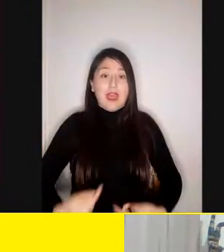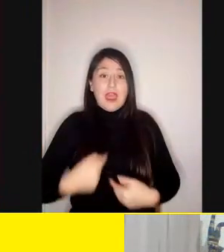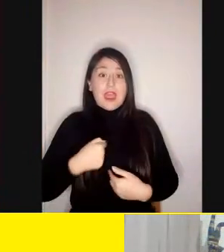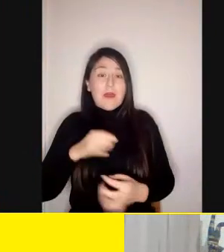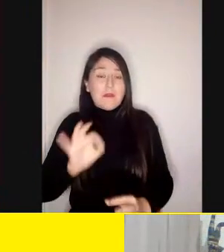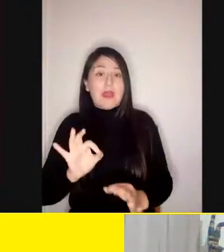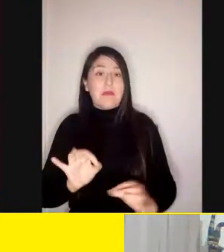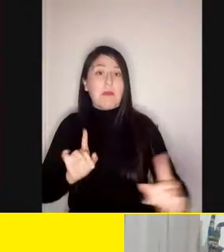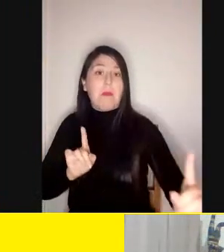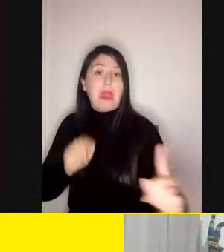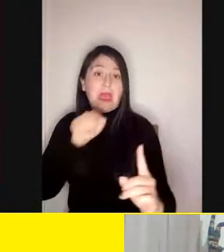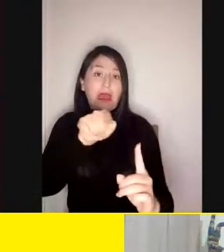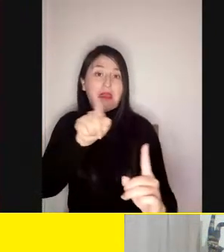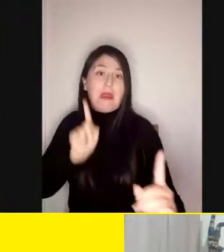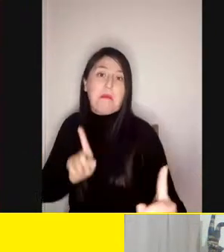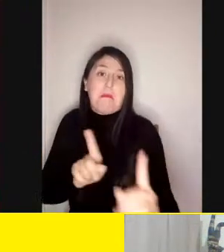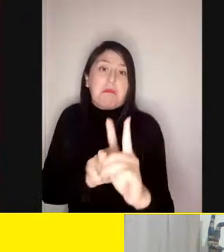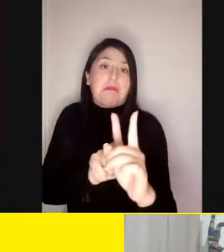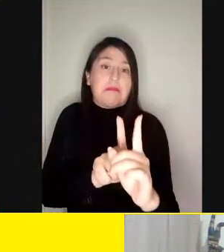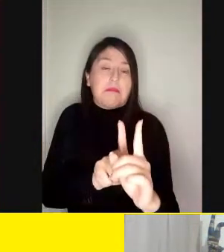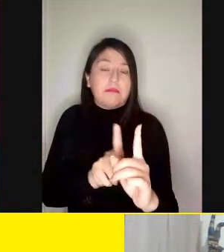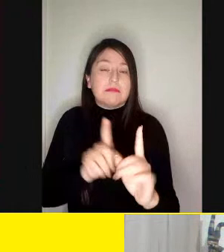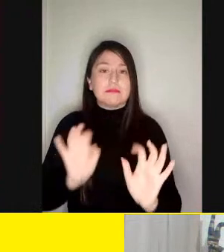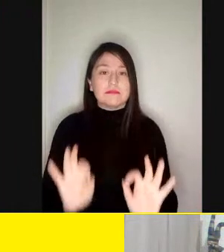sea, así fue.